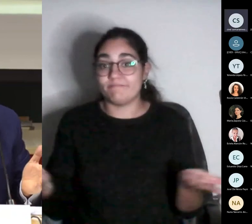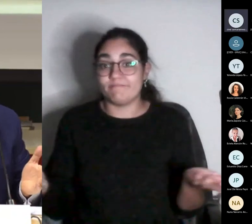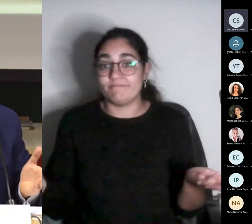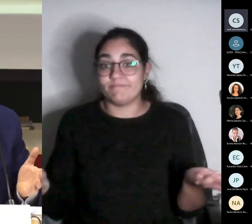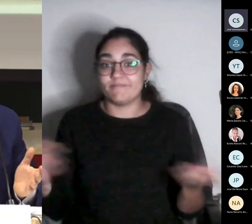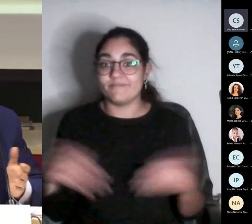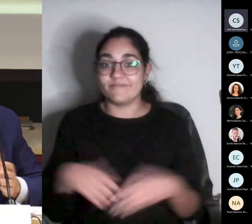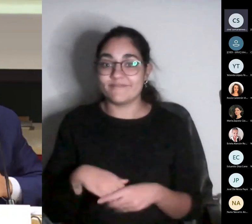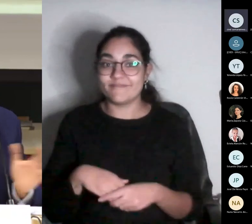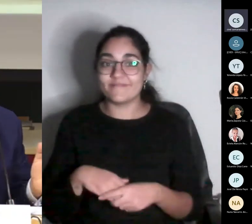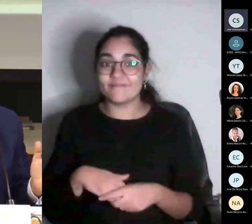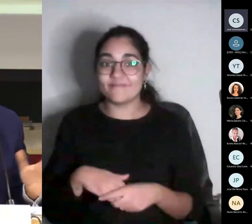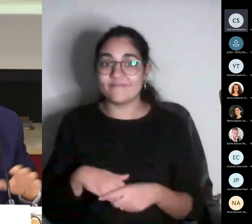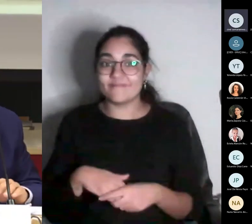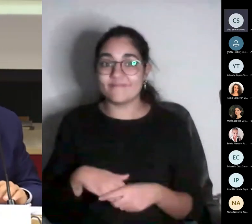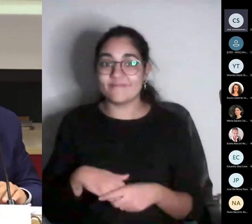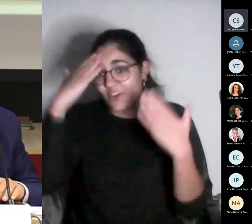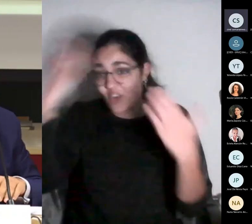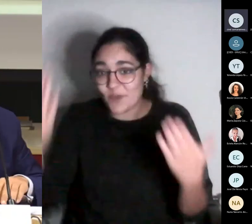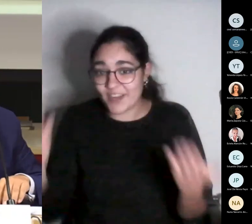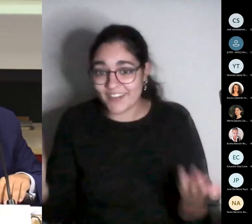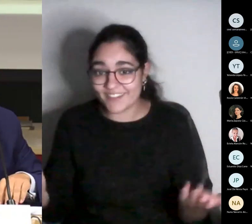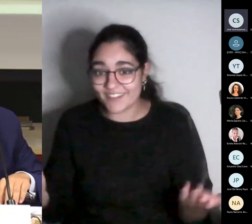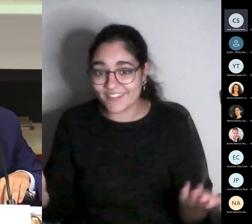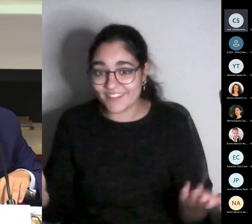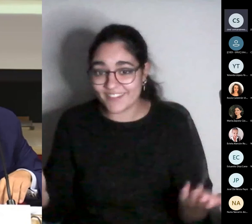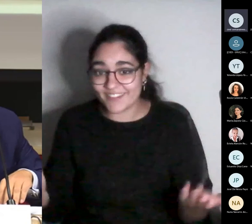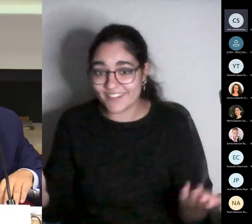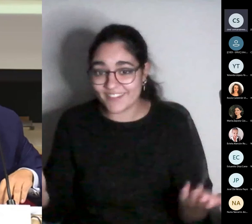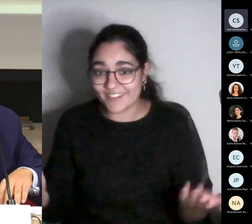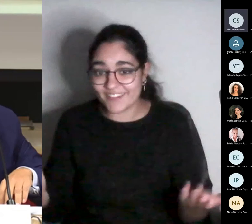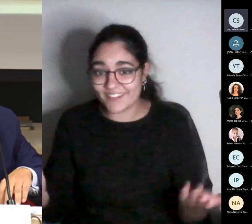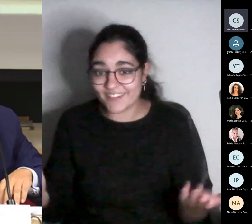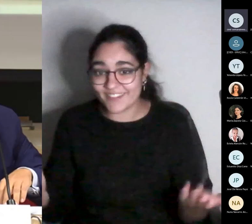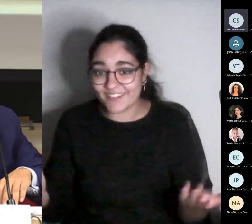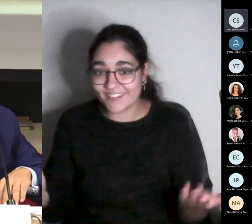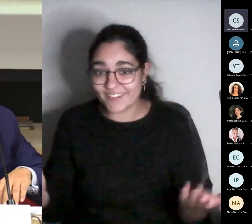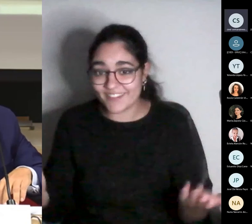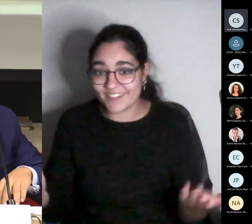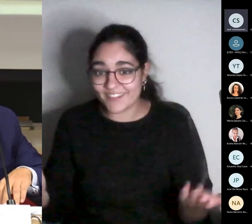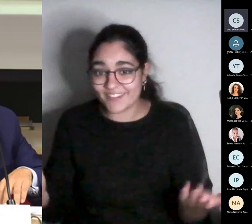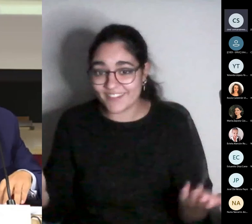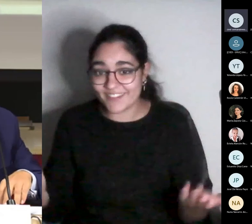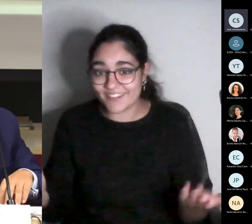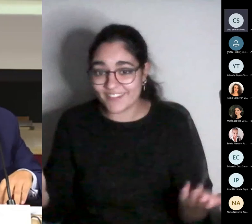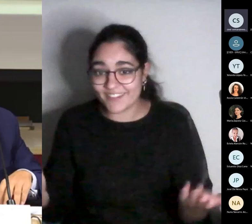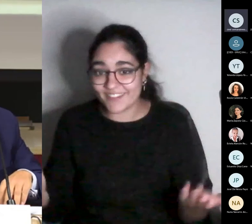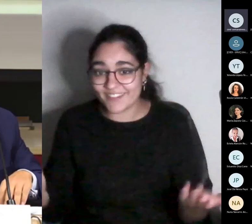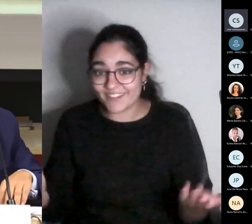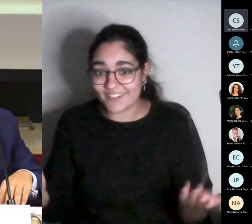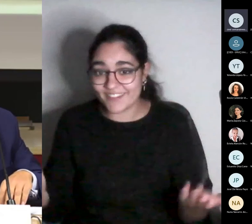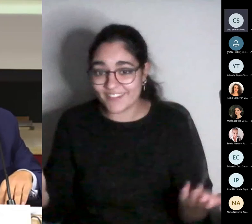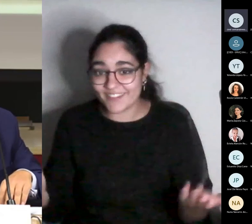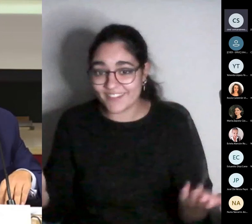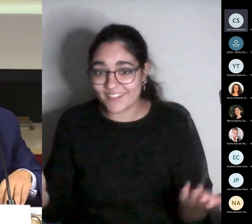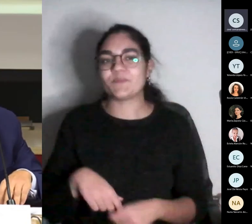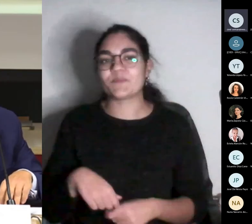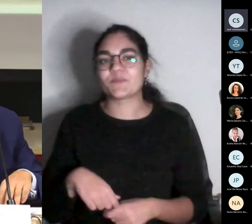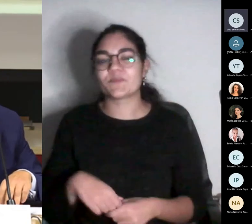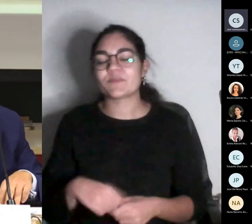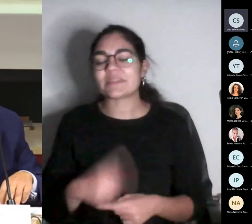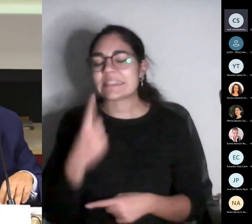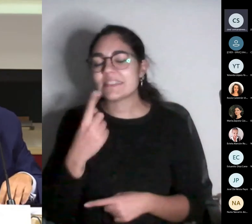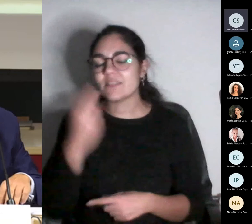Decía, enhorabuena. Pero permitidme que comparta con vosotros una